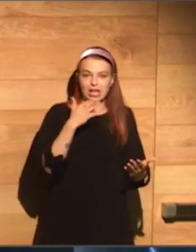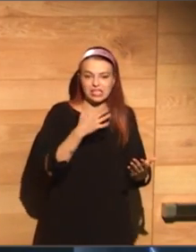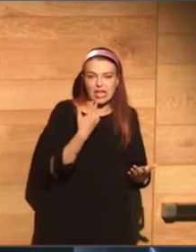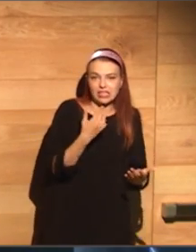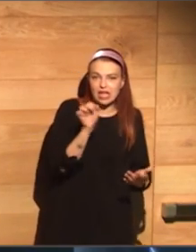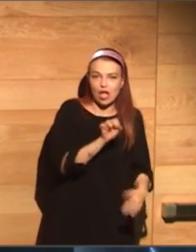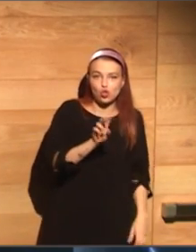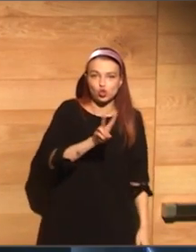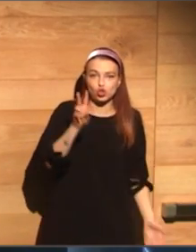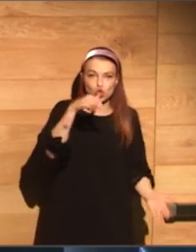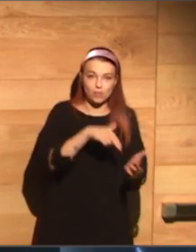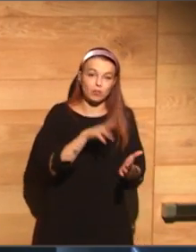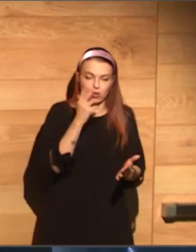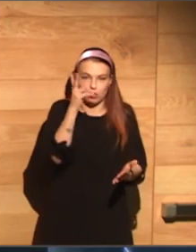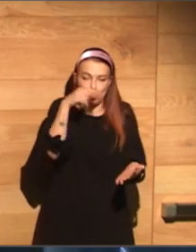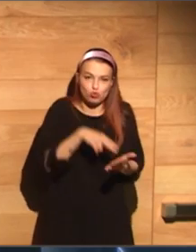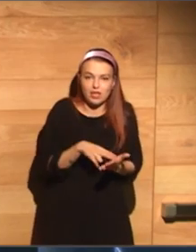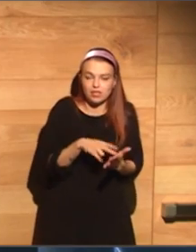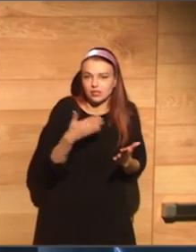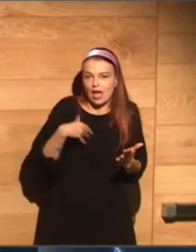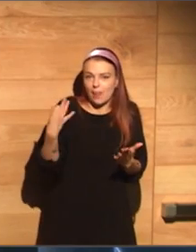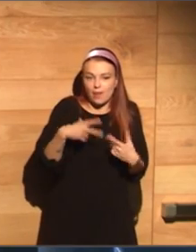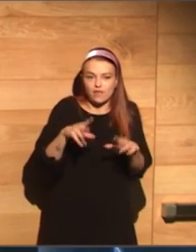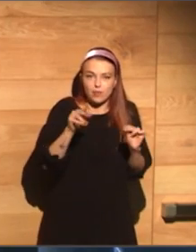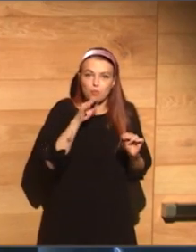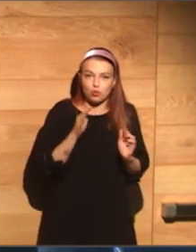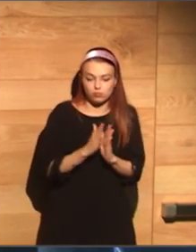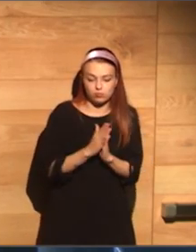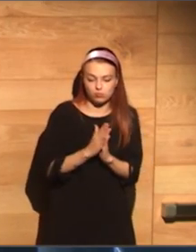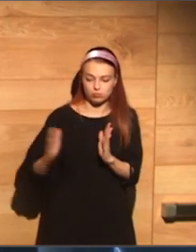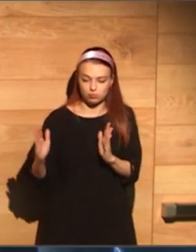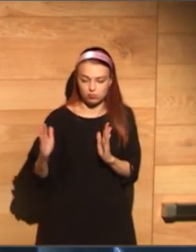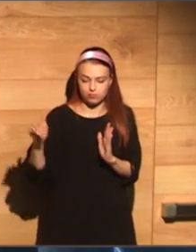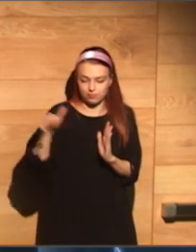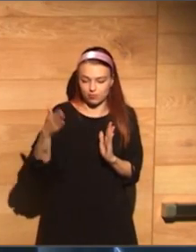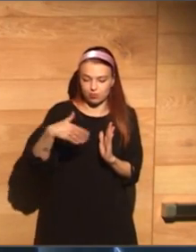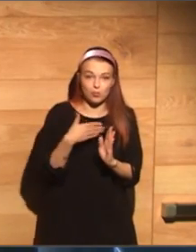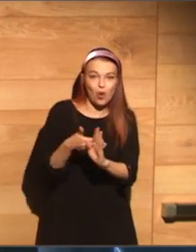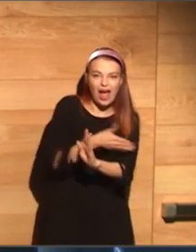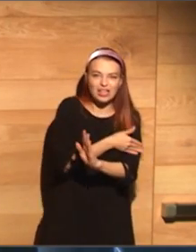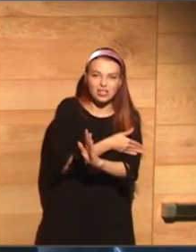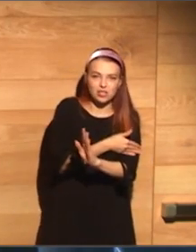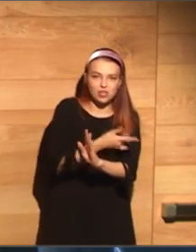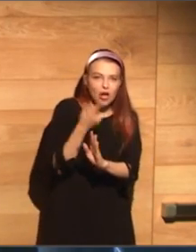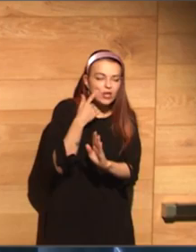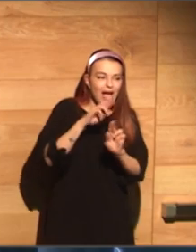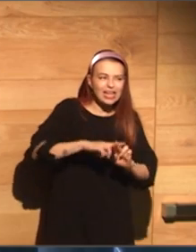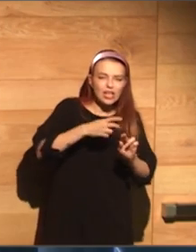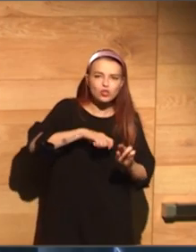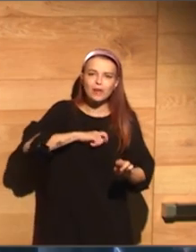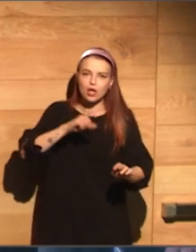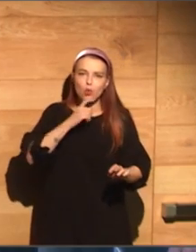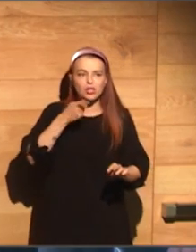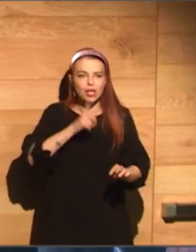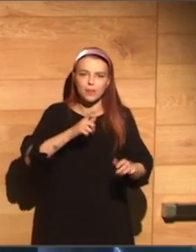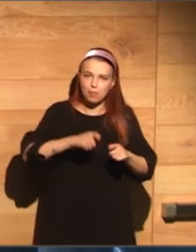será donde tengamos que parar porque ya no habrá más películas, pero hasta los 2000, analizando cómo es este país y cómo ha ido siendo, cómo ha ido